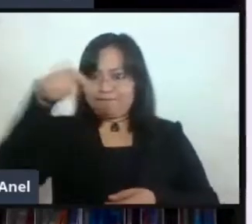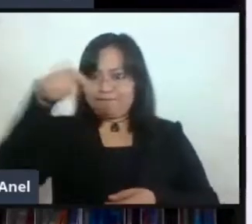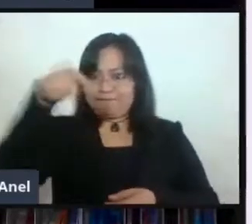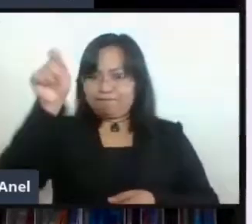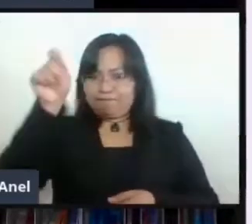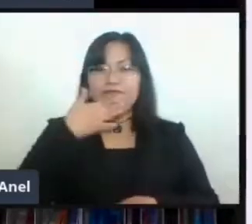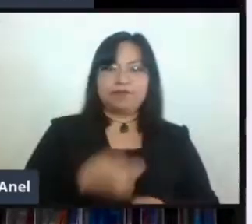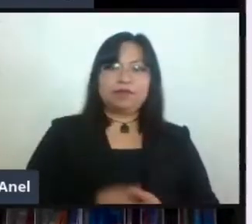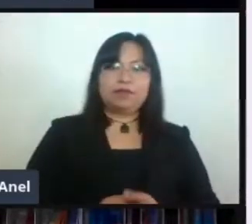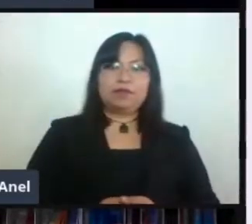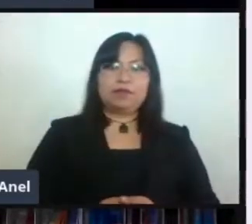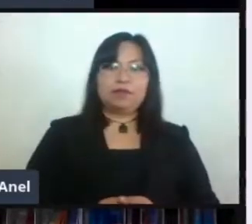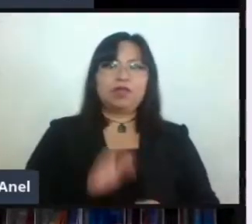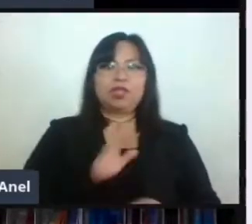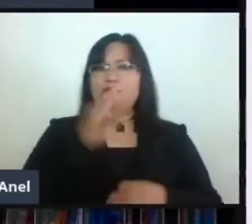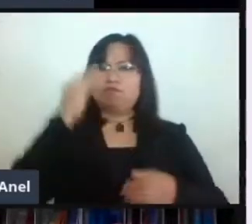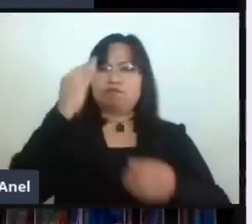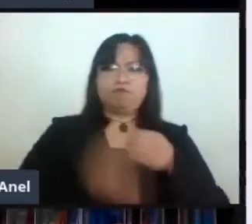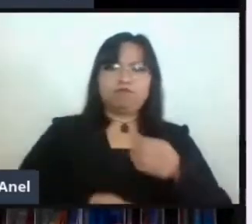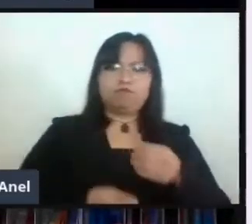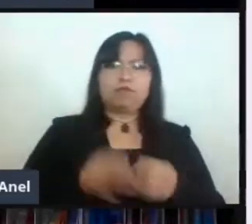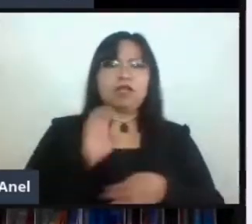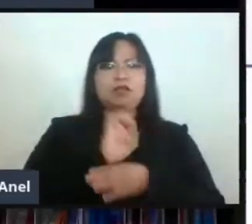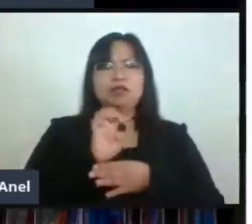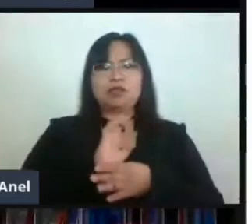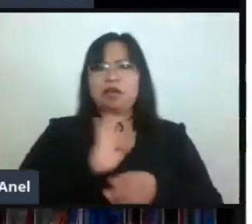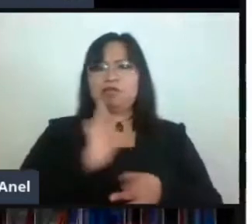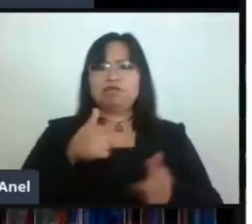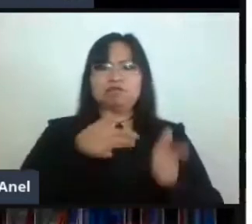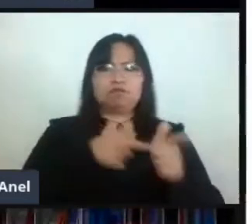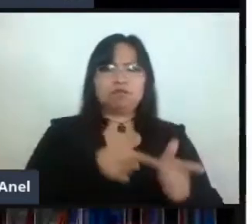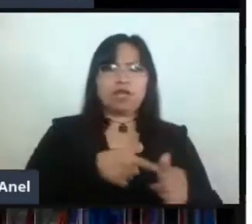Finalizo. Y mira, Carlos, para hacer